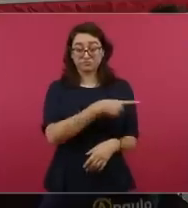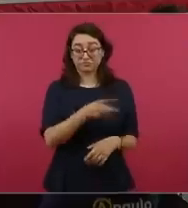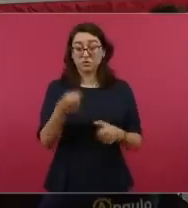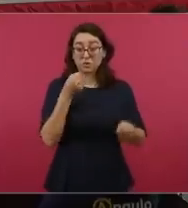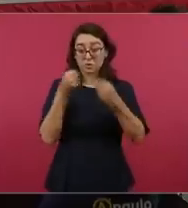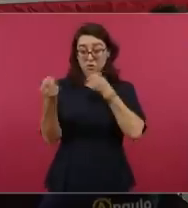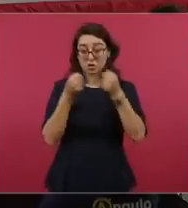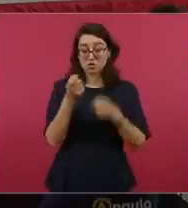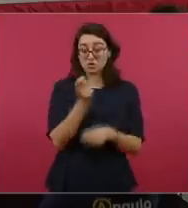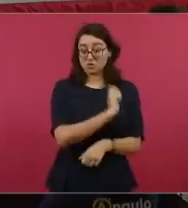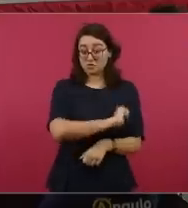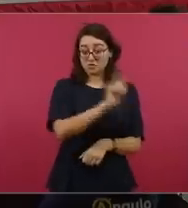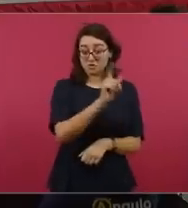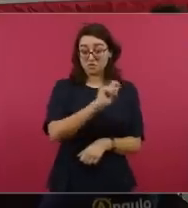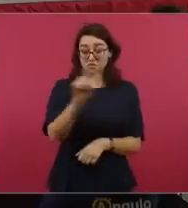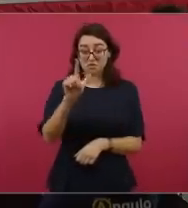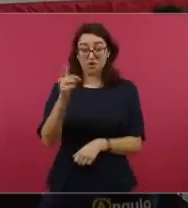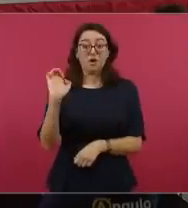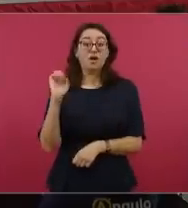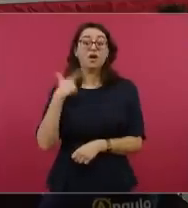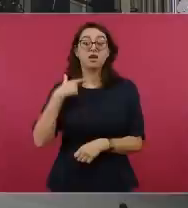tratando el tema